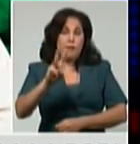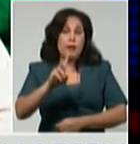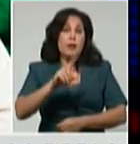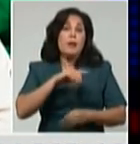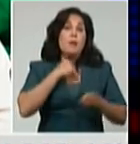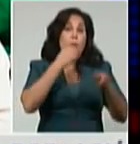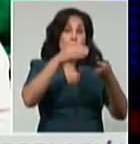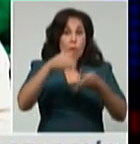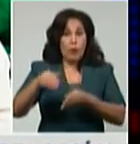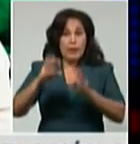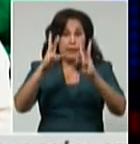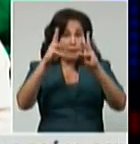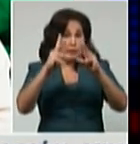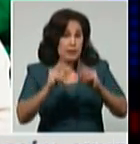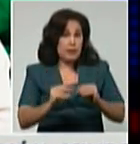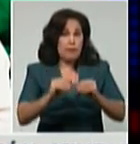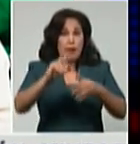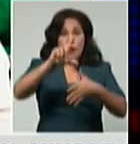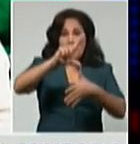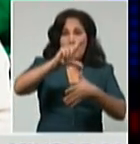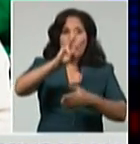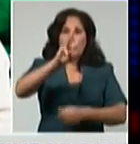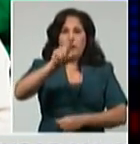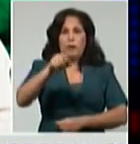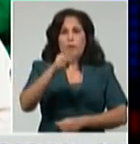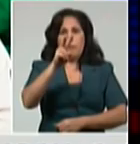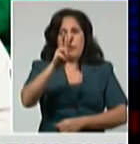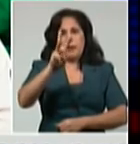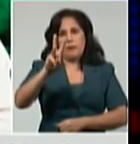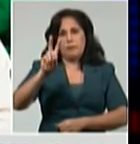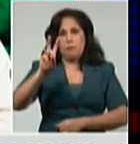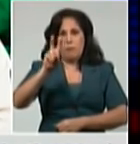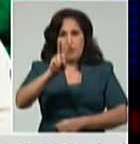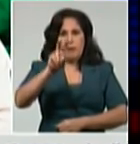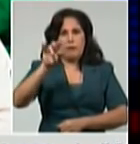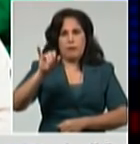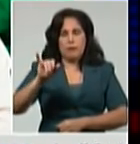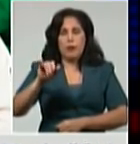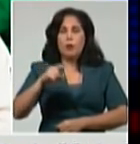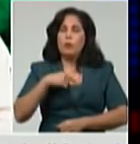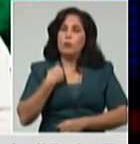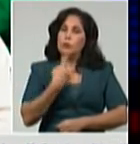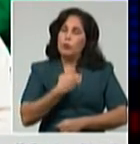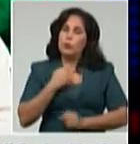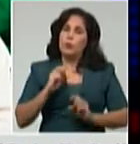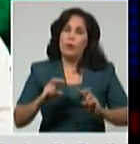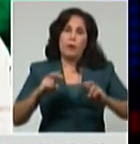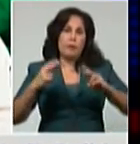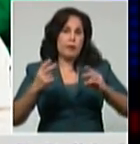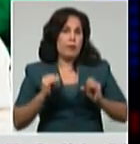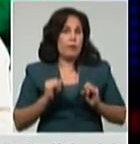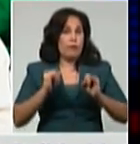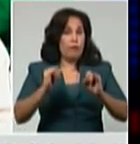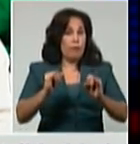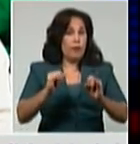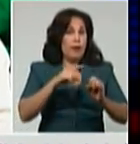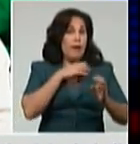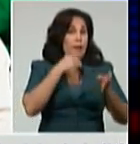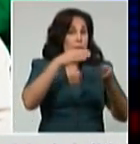las Américas, que es de 3,26%. Siempre reitero, letalidad